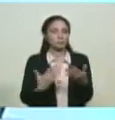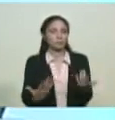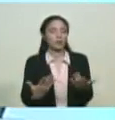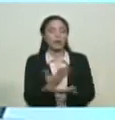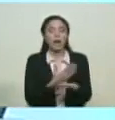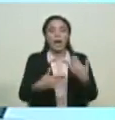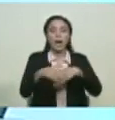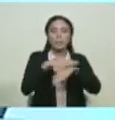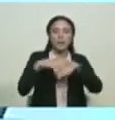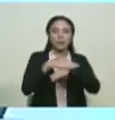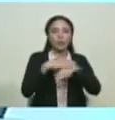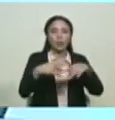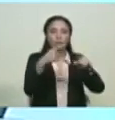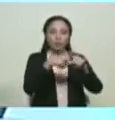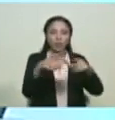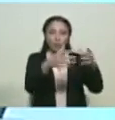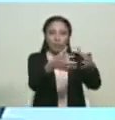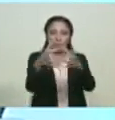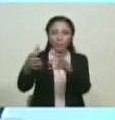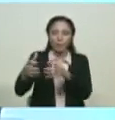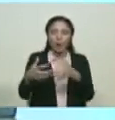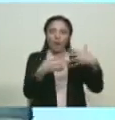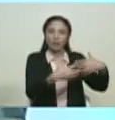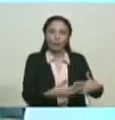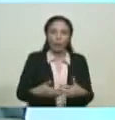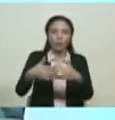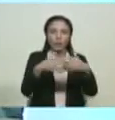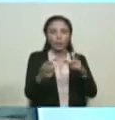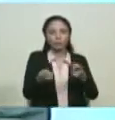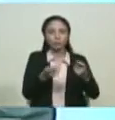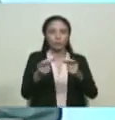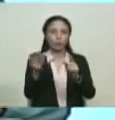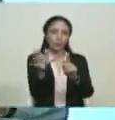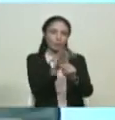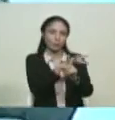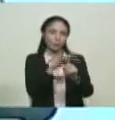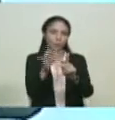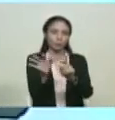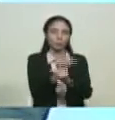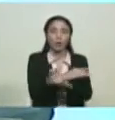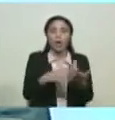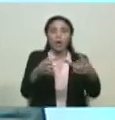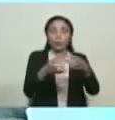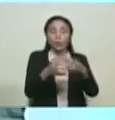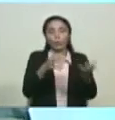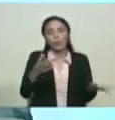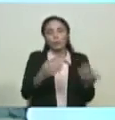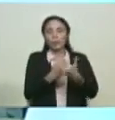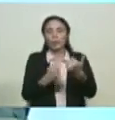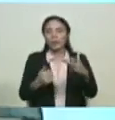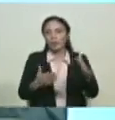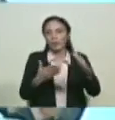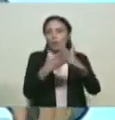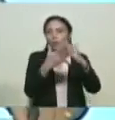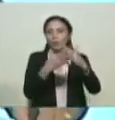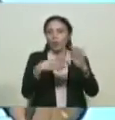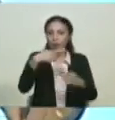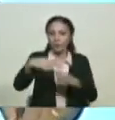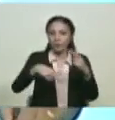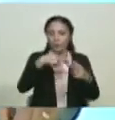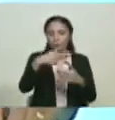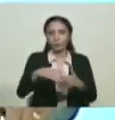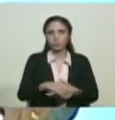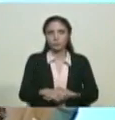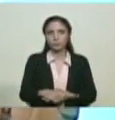ministerio de colonias del imperialismo norteamericano contra los movimientos revolucionarios contra los pueblos